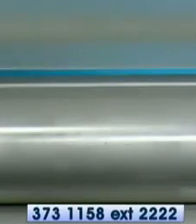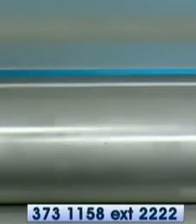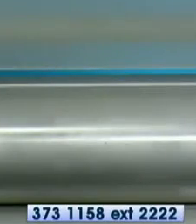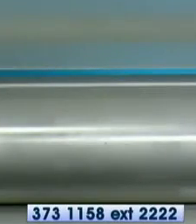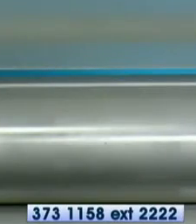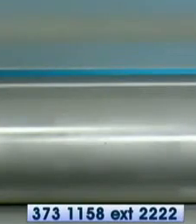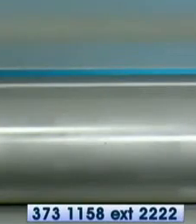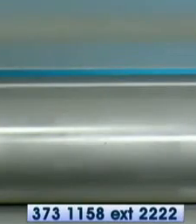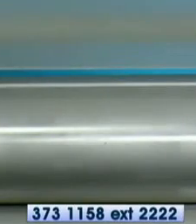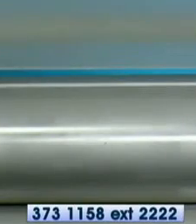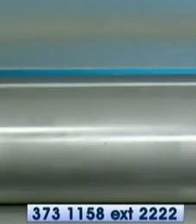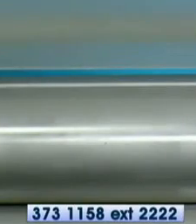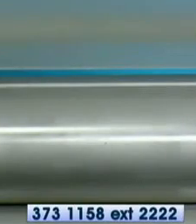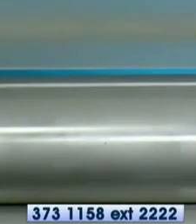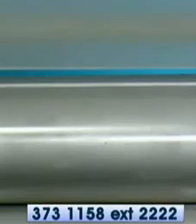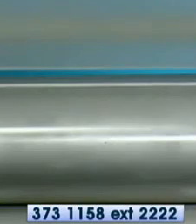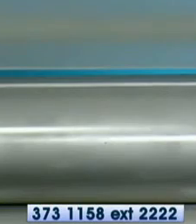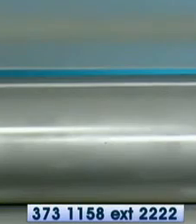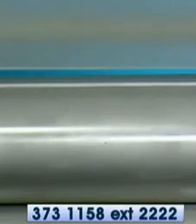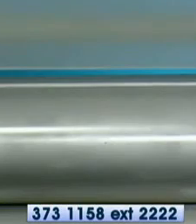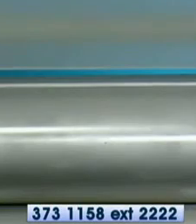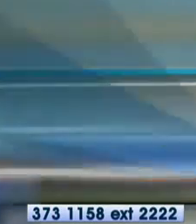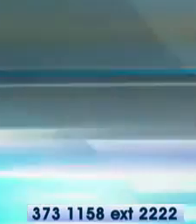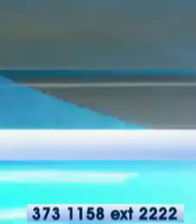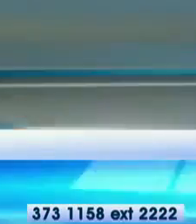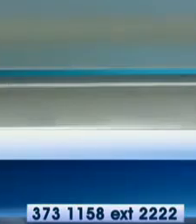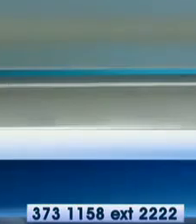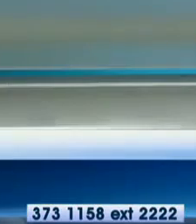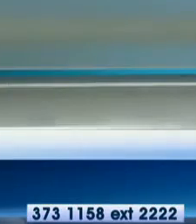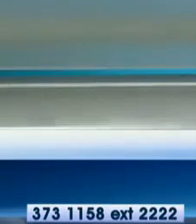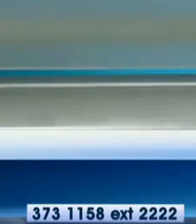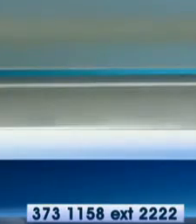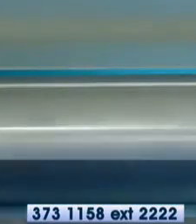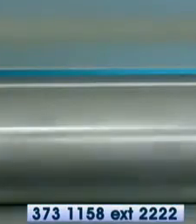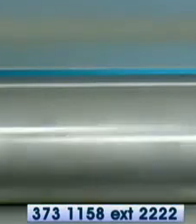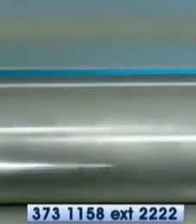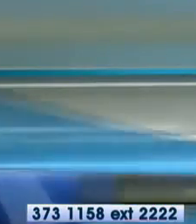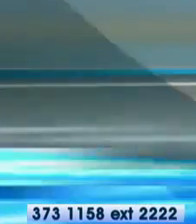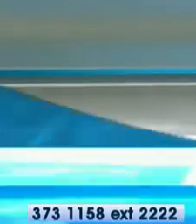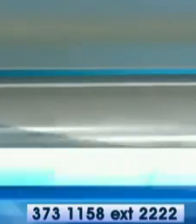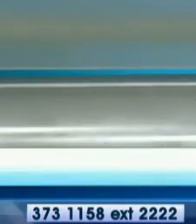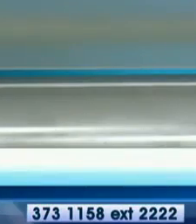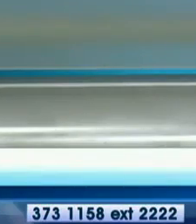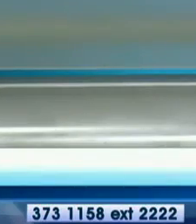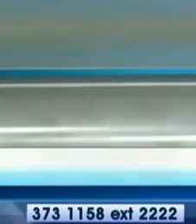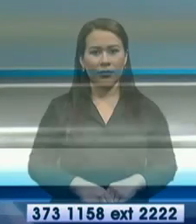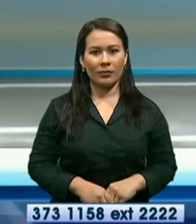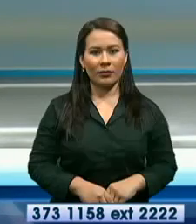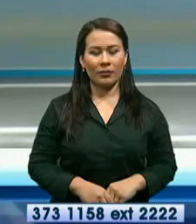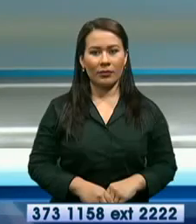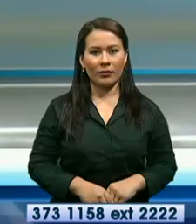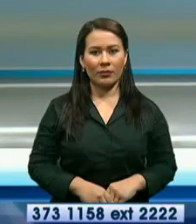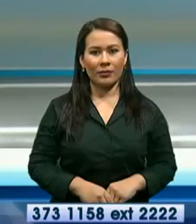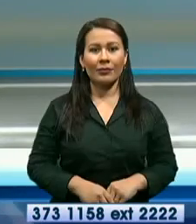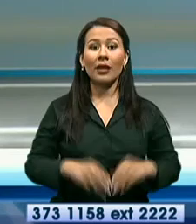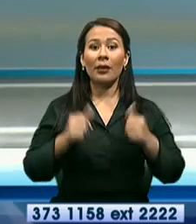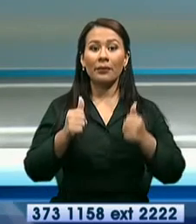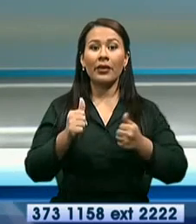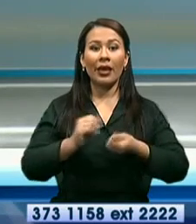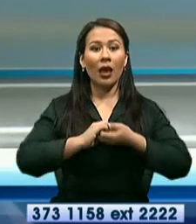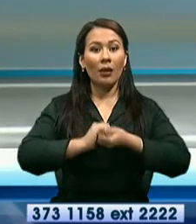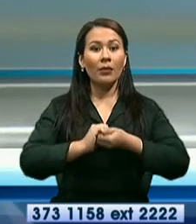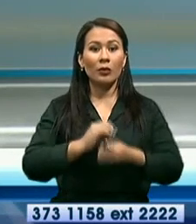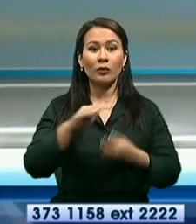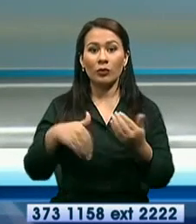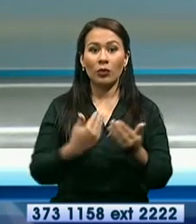Viernes 7 de abril, amigos, buenas noches y bienvenidos. En las calles 23 y San Martín, al suroeste de Guayaquil, habitantes capturaron